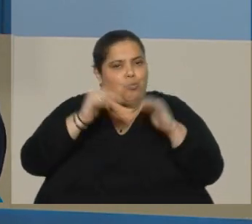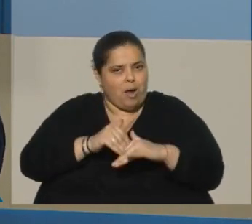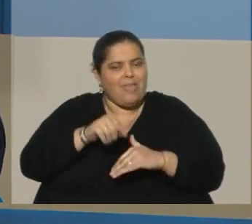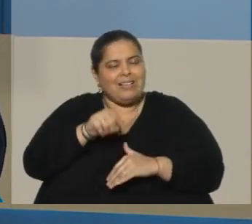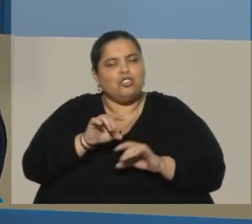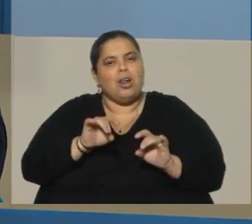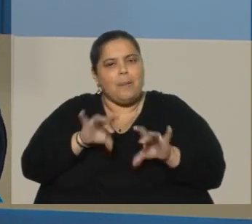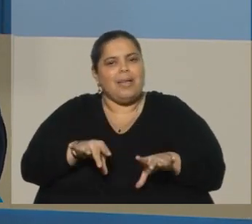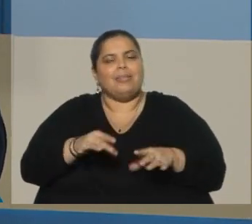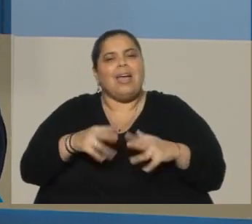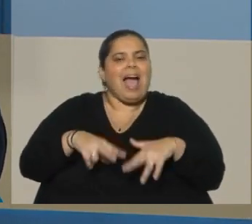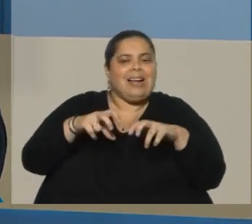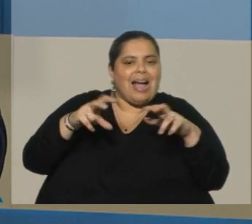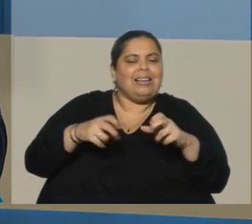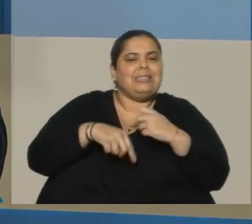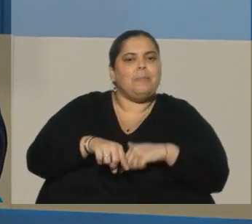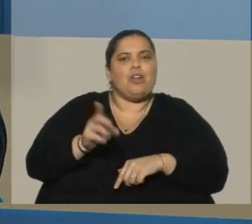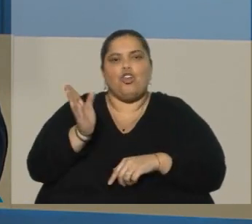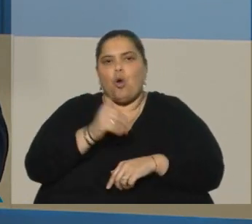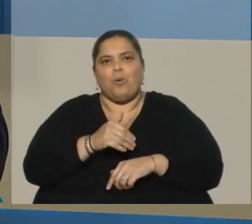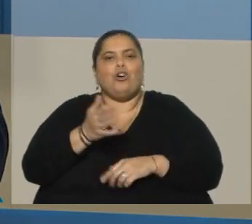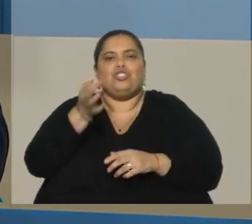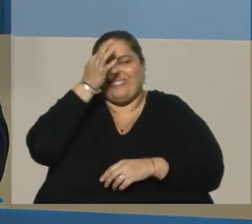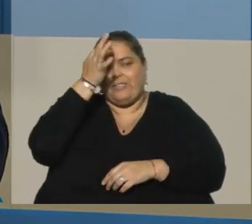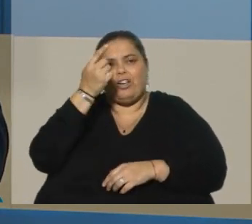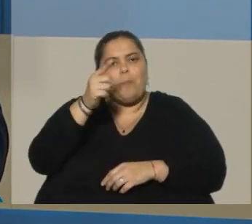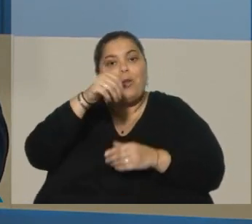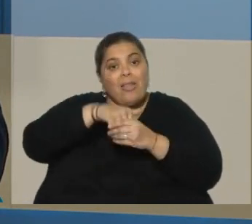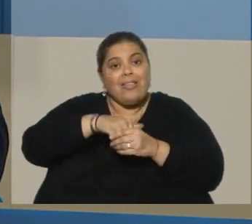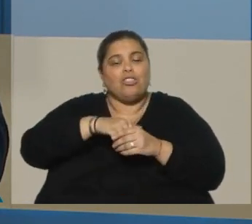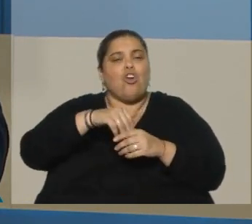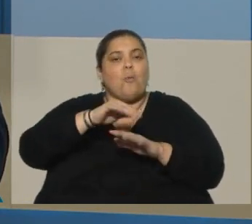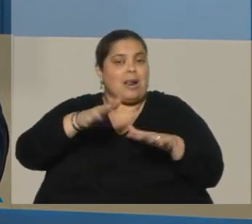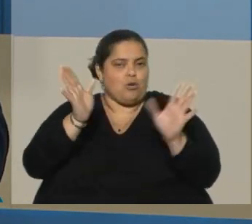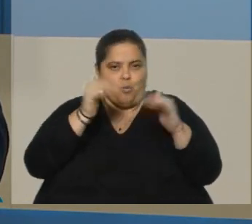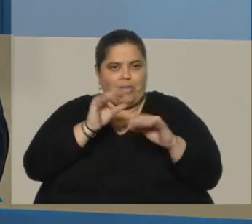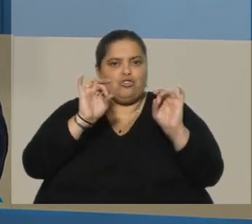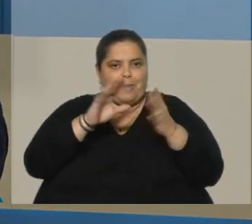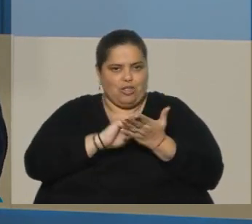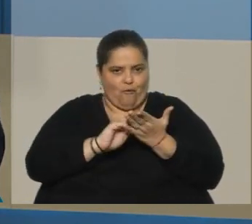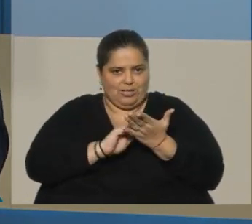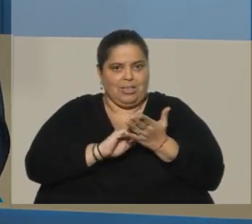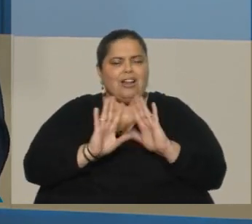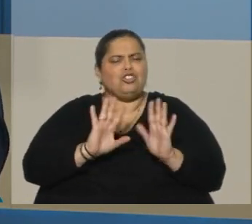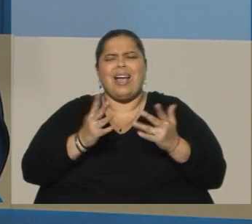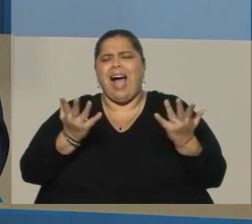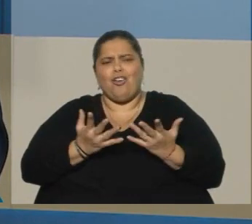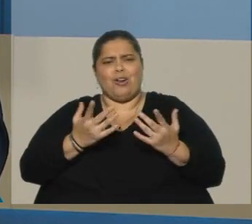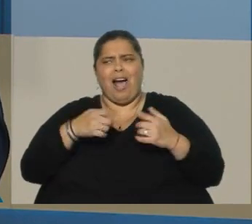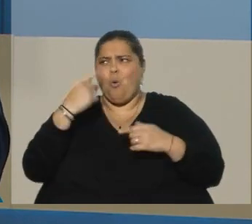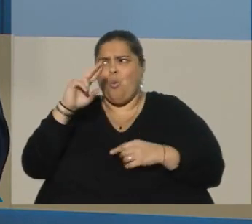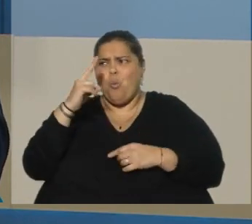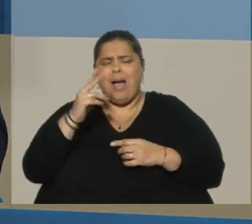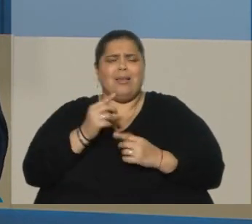de gabinete o estudios científicos en oficina. O sea que estamos lejos de tener